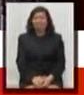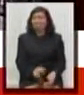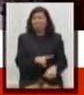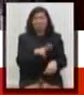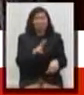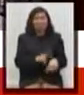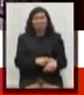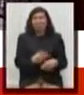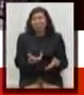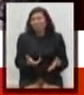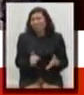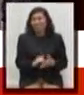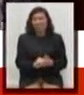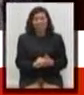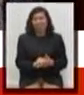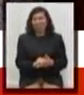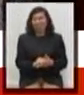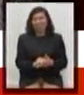Normales.